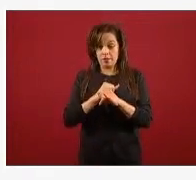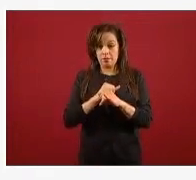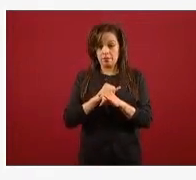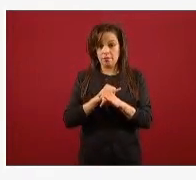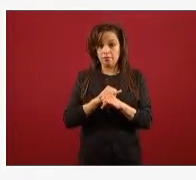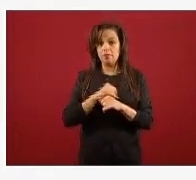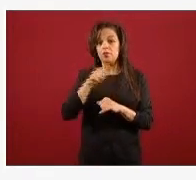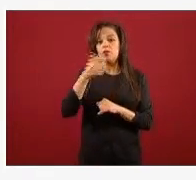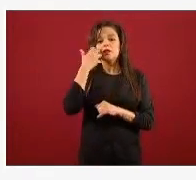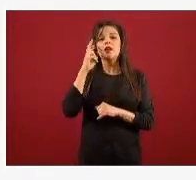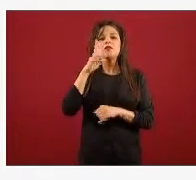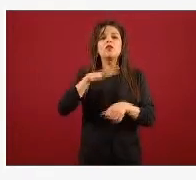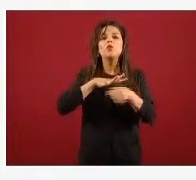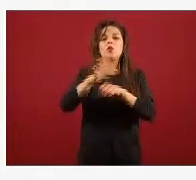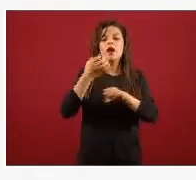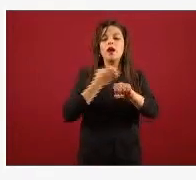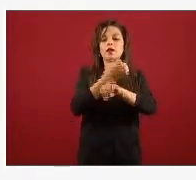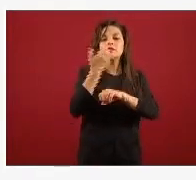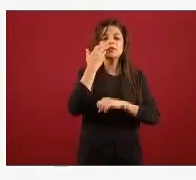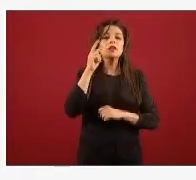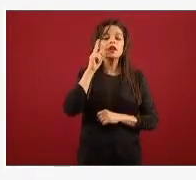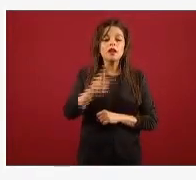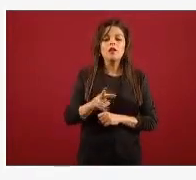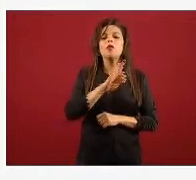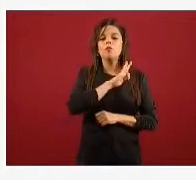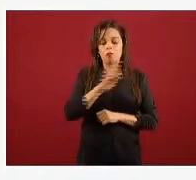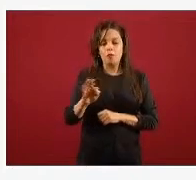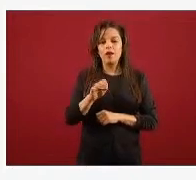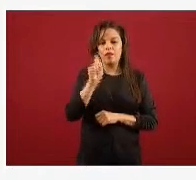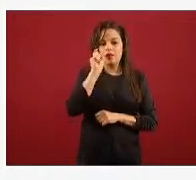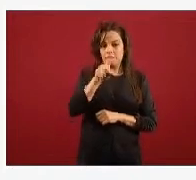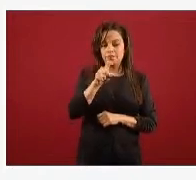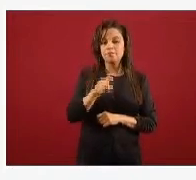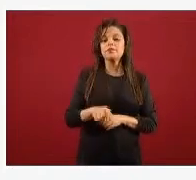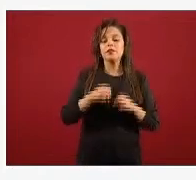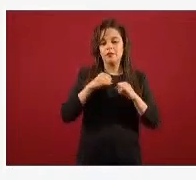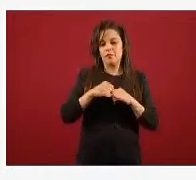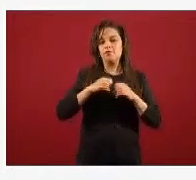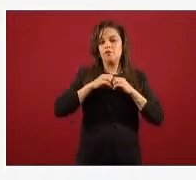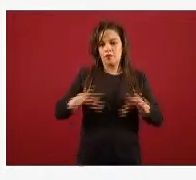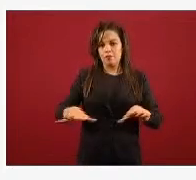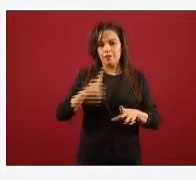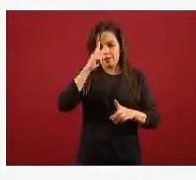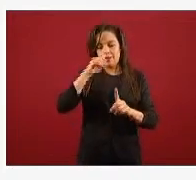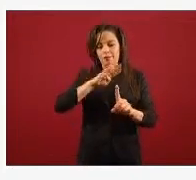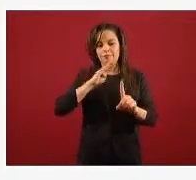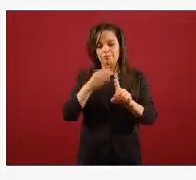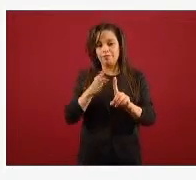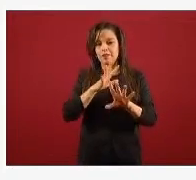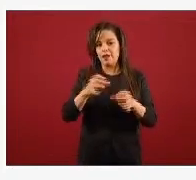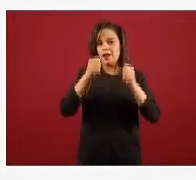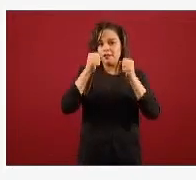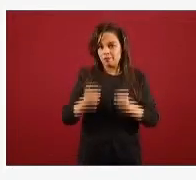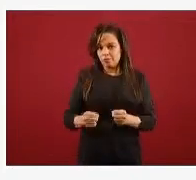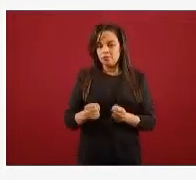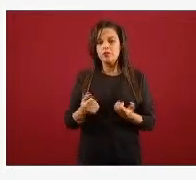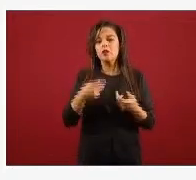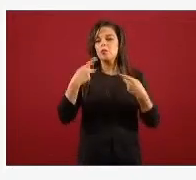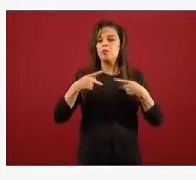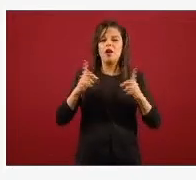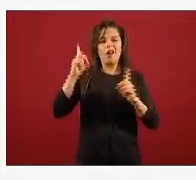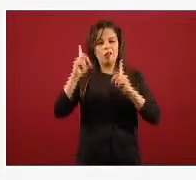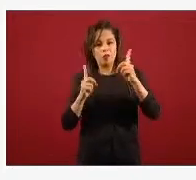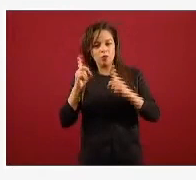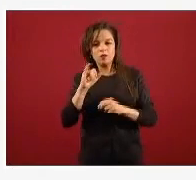estados que ahí aparece, podrán encontrar la información en relación a los casos confirmados específicos para ese estado, casos sospechosos, en